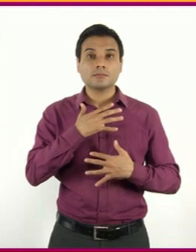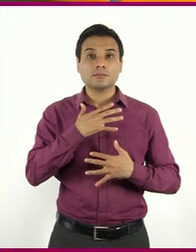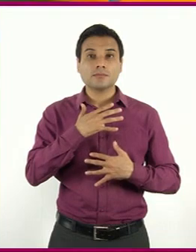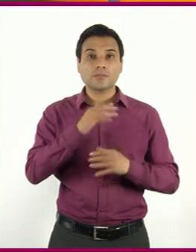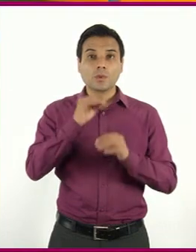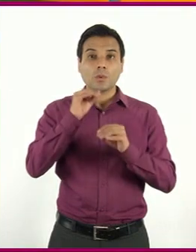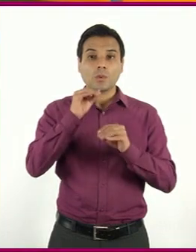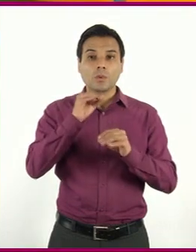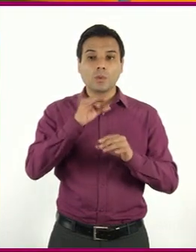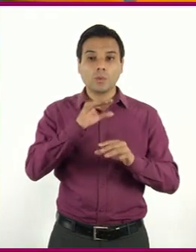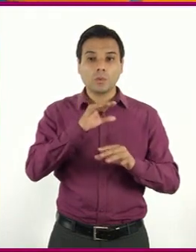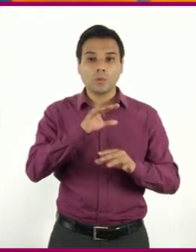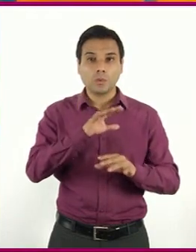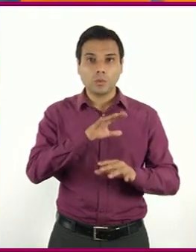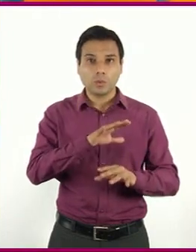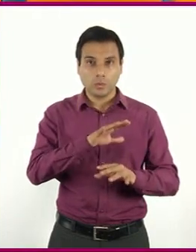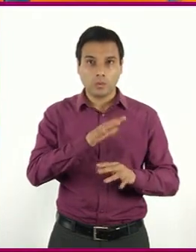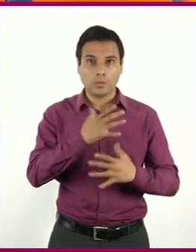Exhalo.